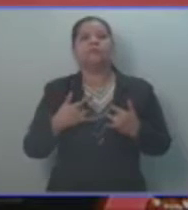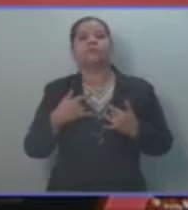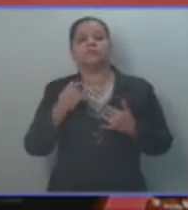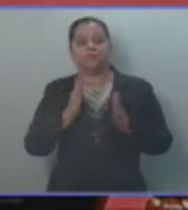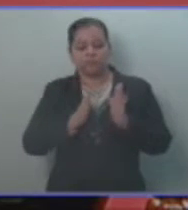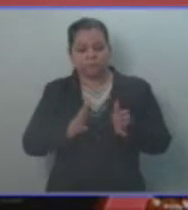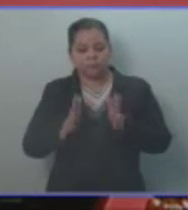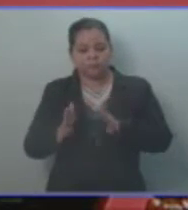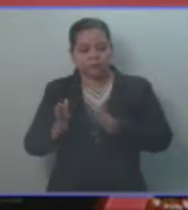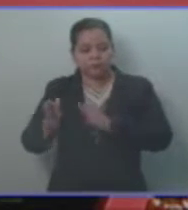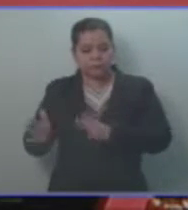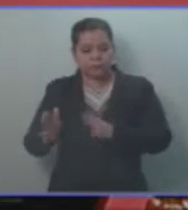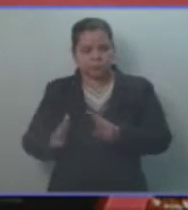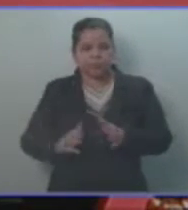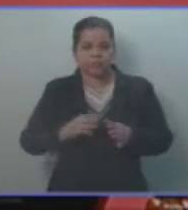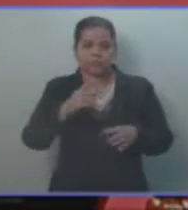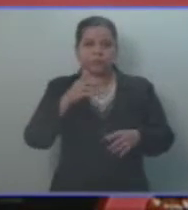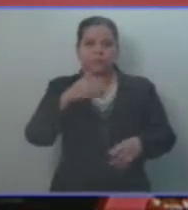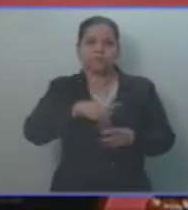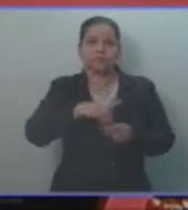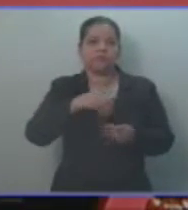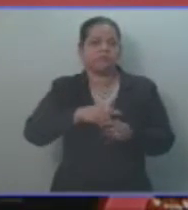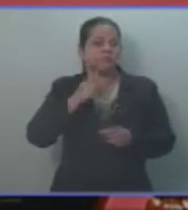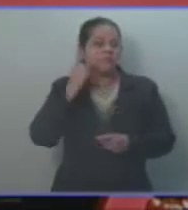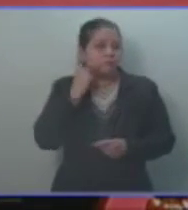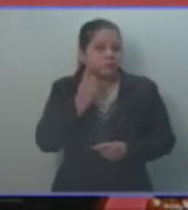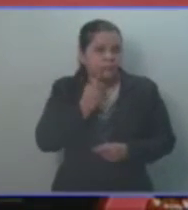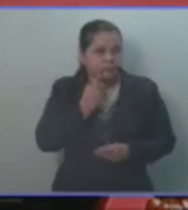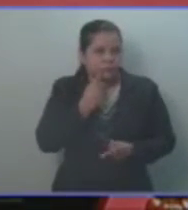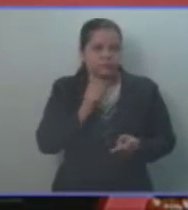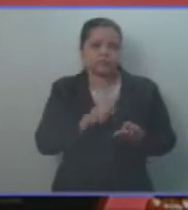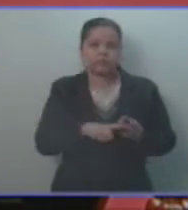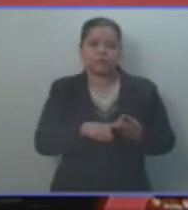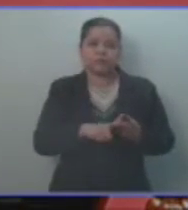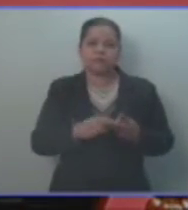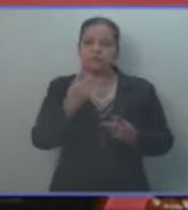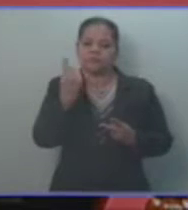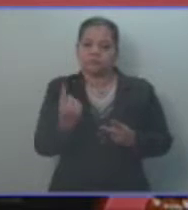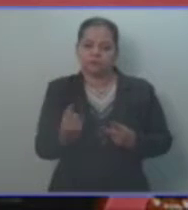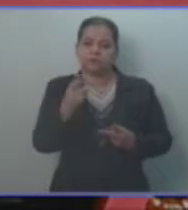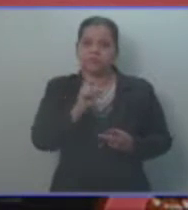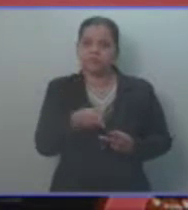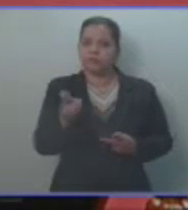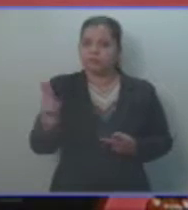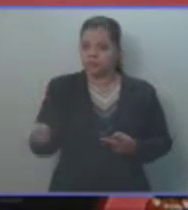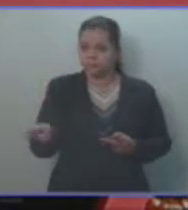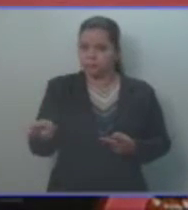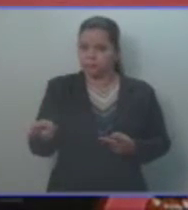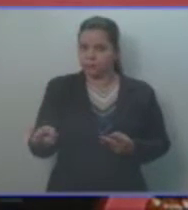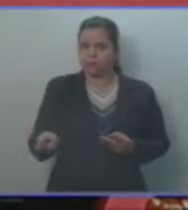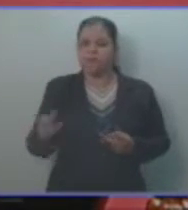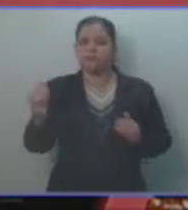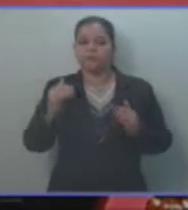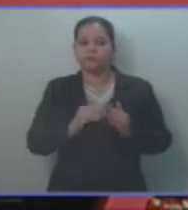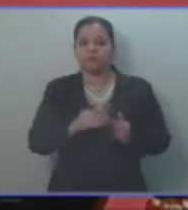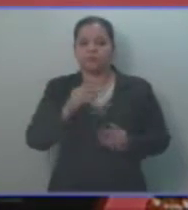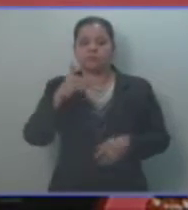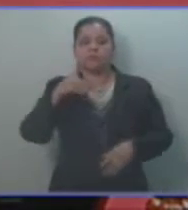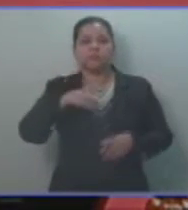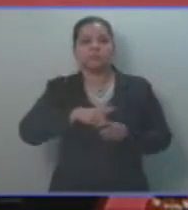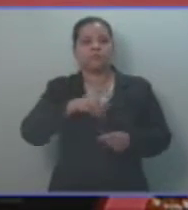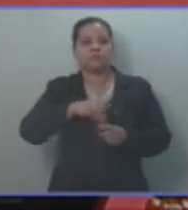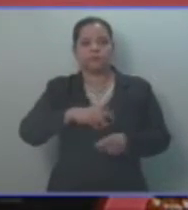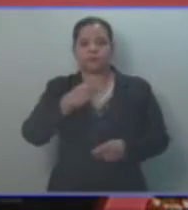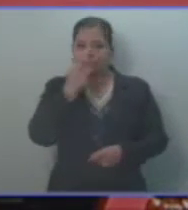en discapacidad auditiva, personas sordas e hipoacústicas, y discapacidad